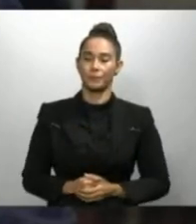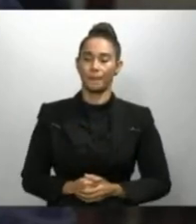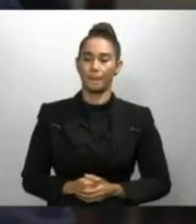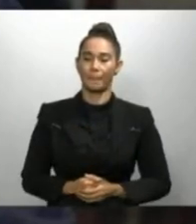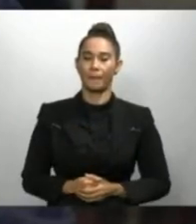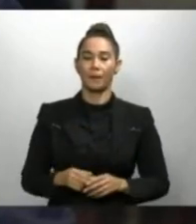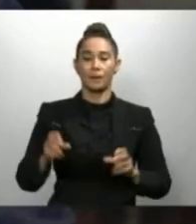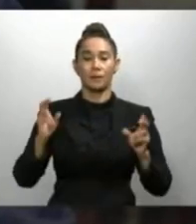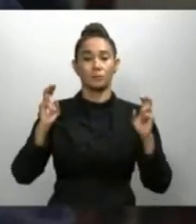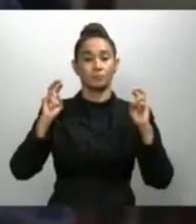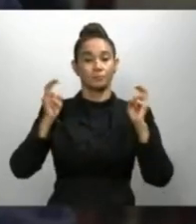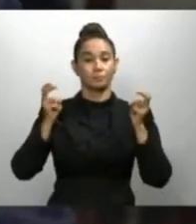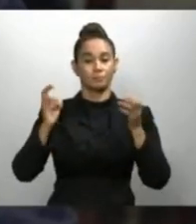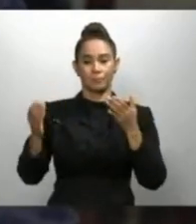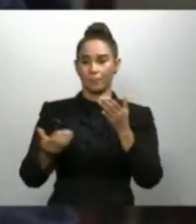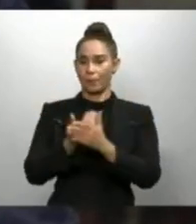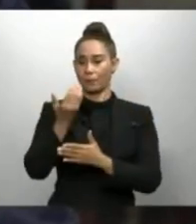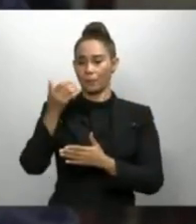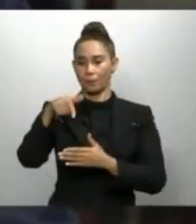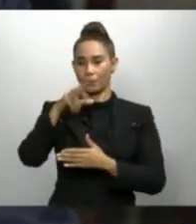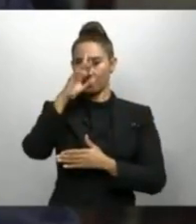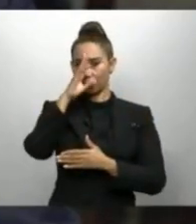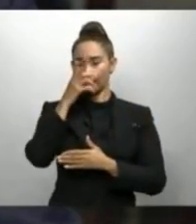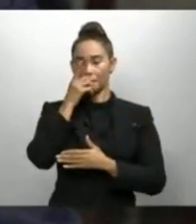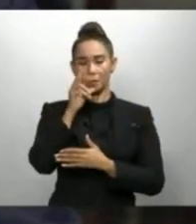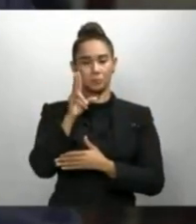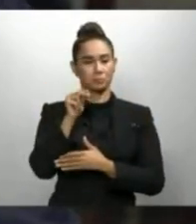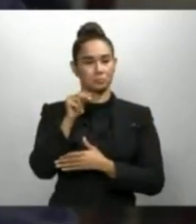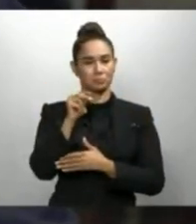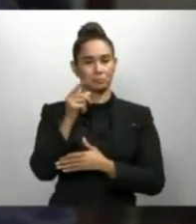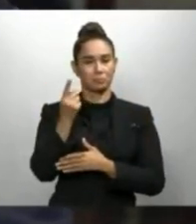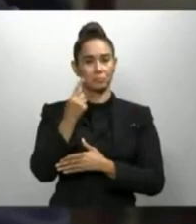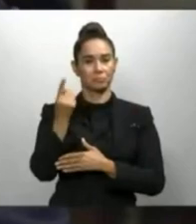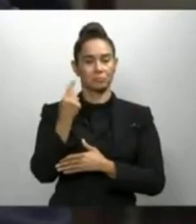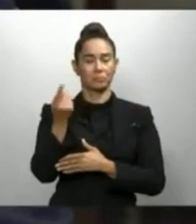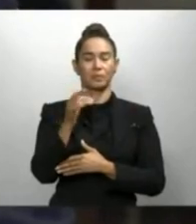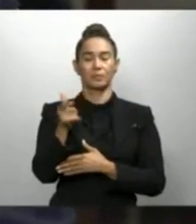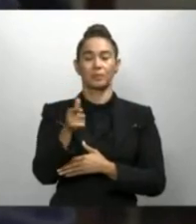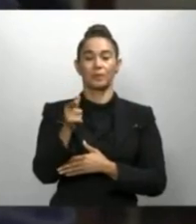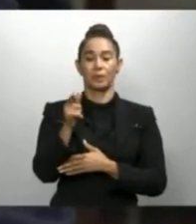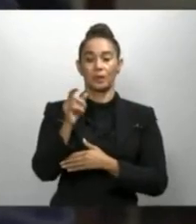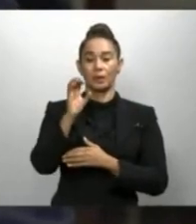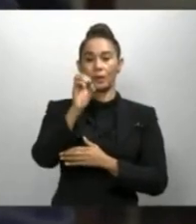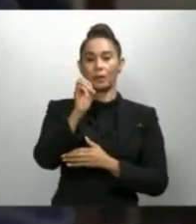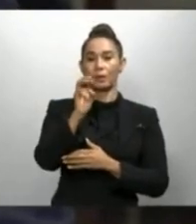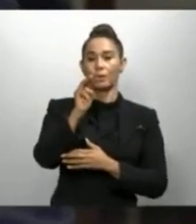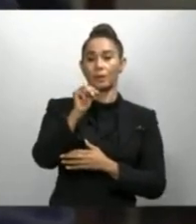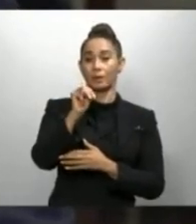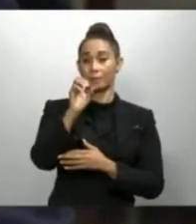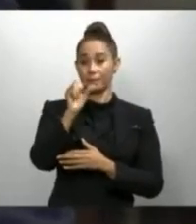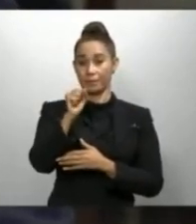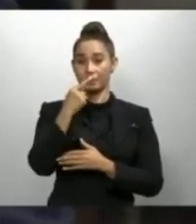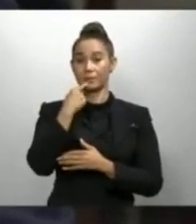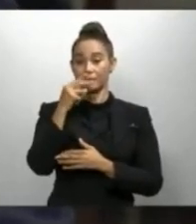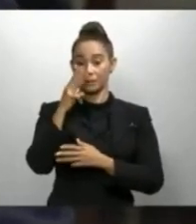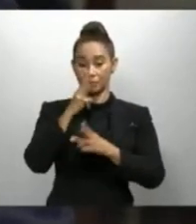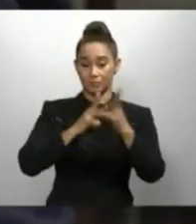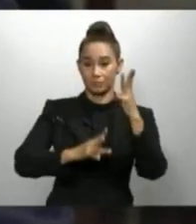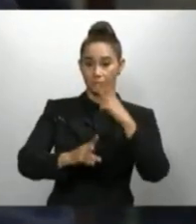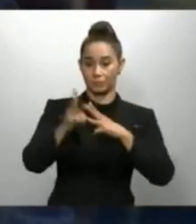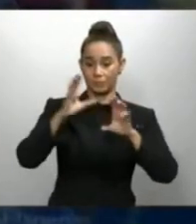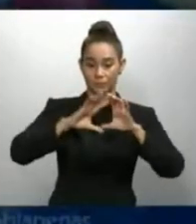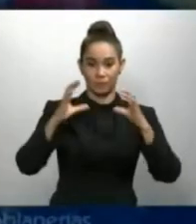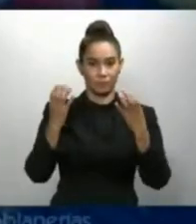exclusivo del país. La Organización Mundial de la Salud estima que a nivel global